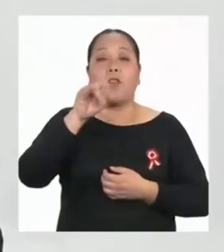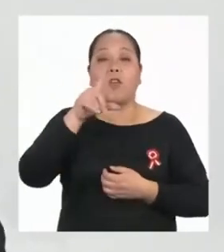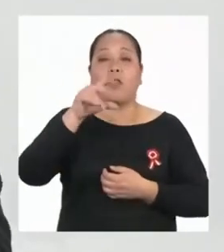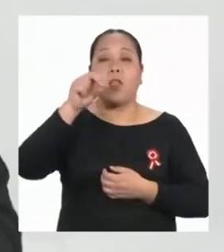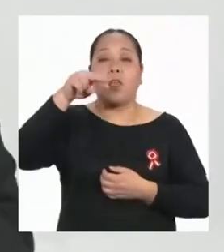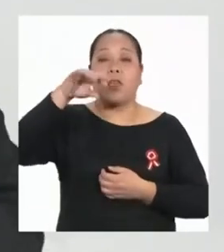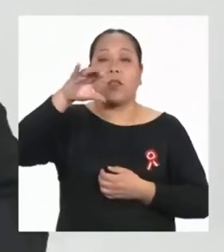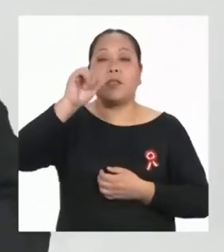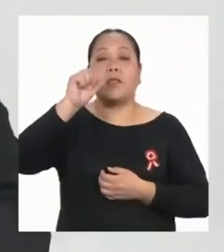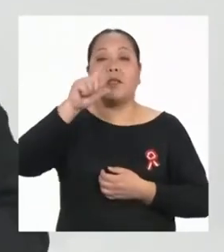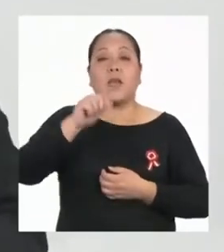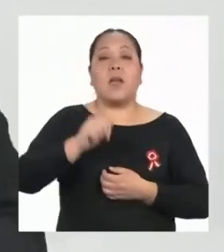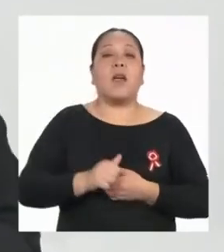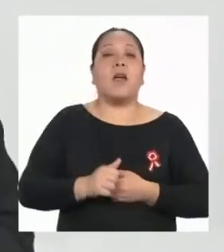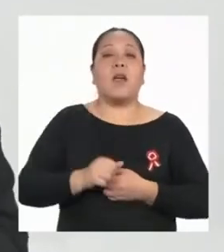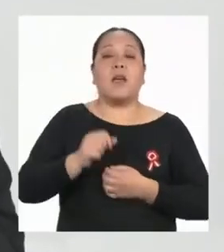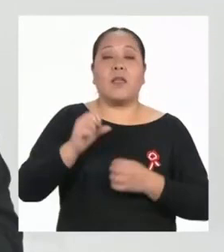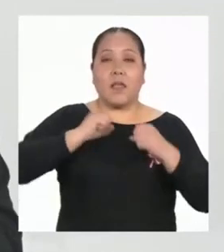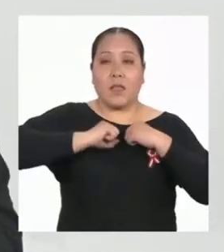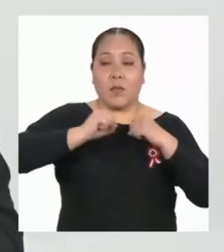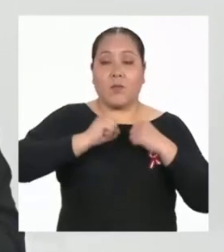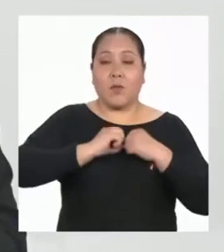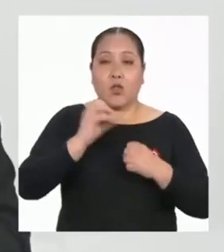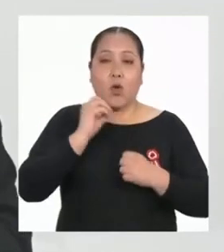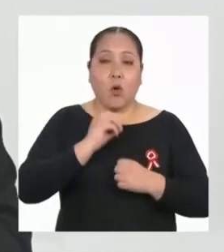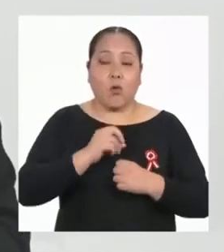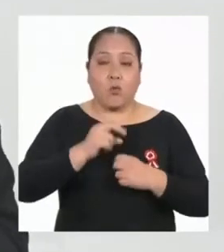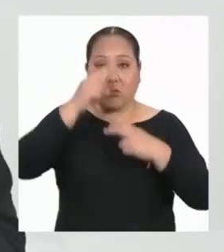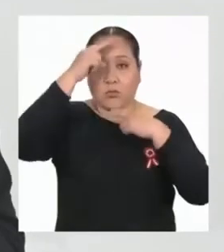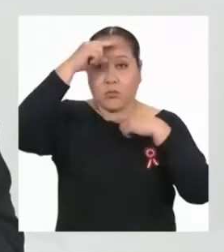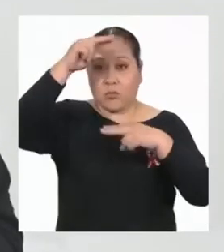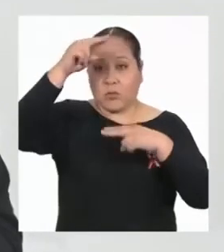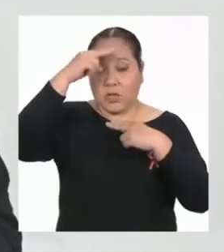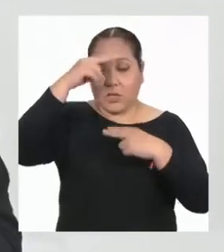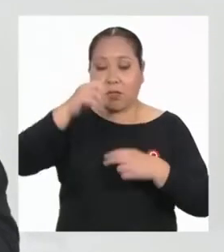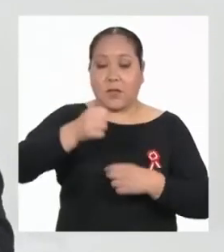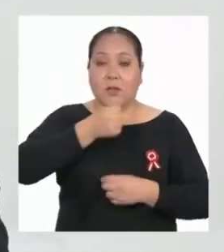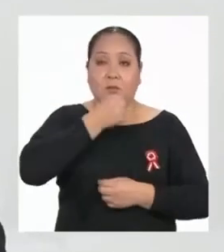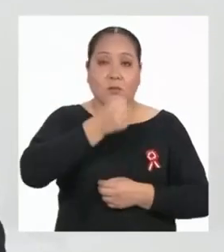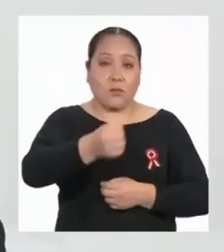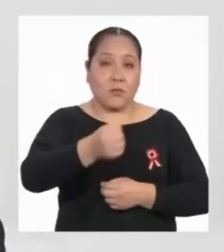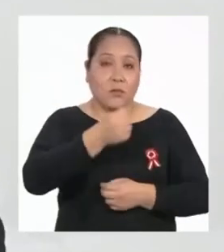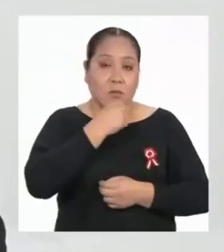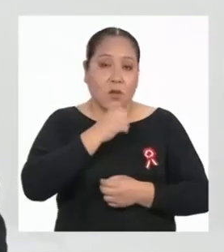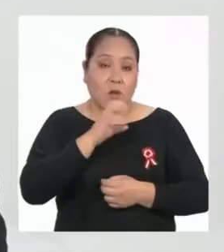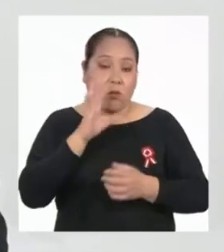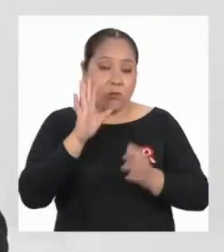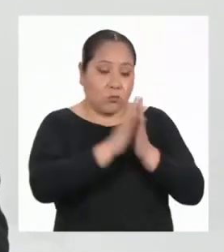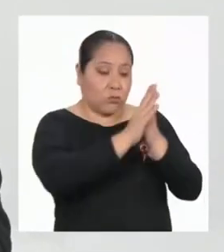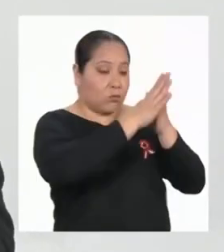deporte, o una nota periodística en algún diario.